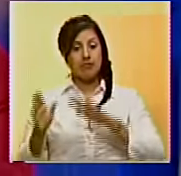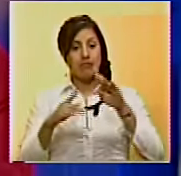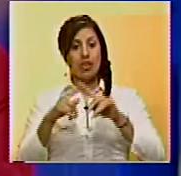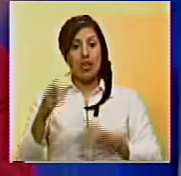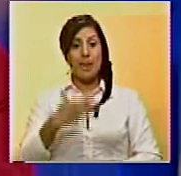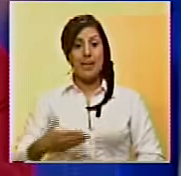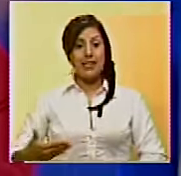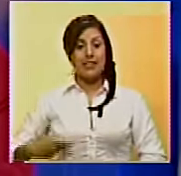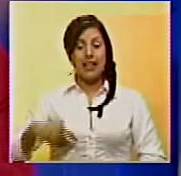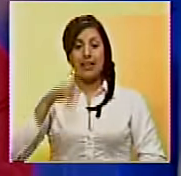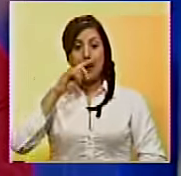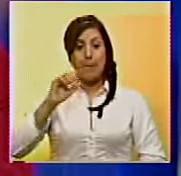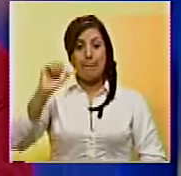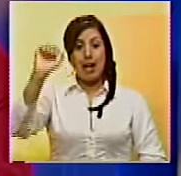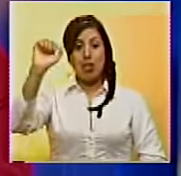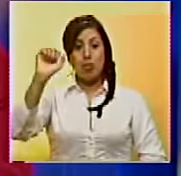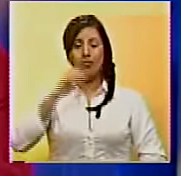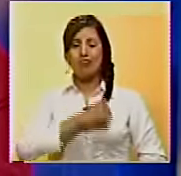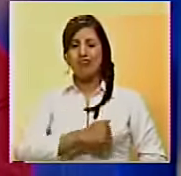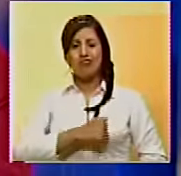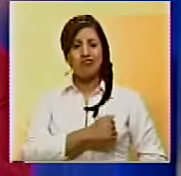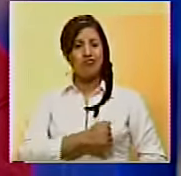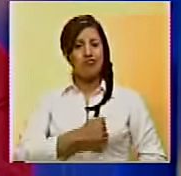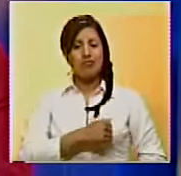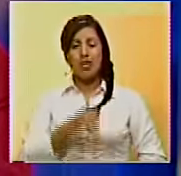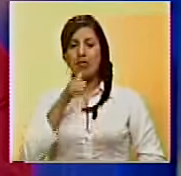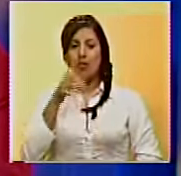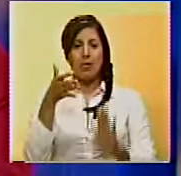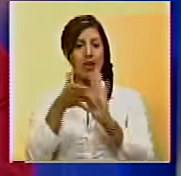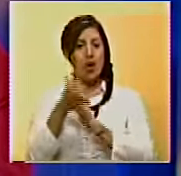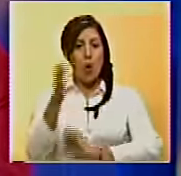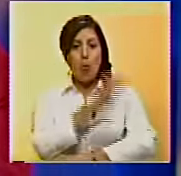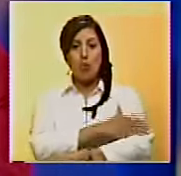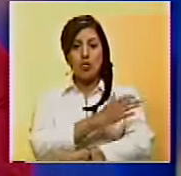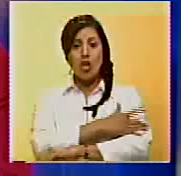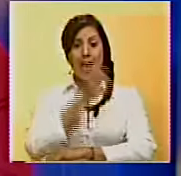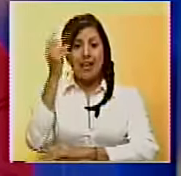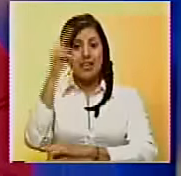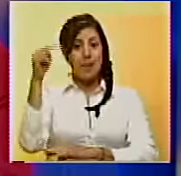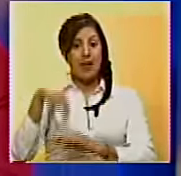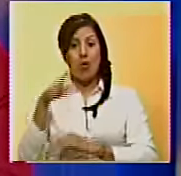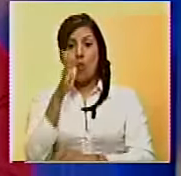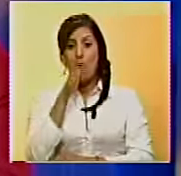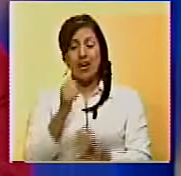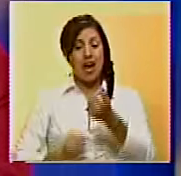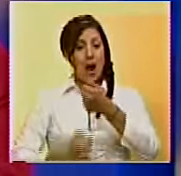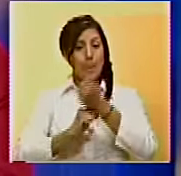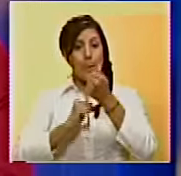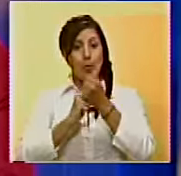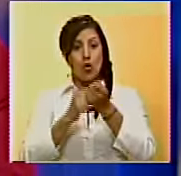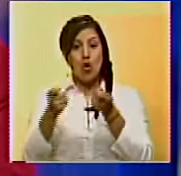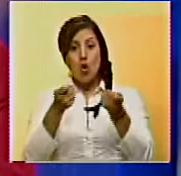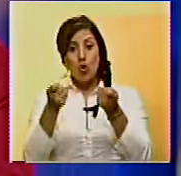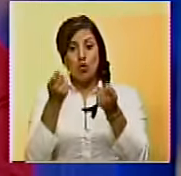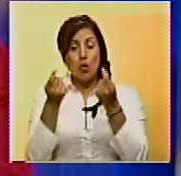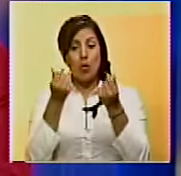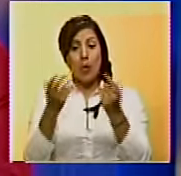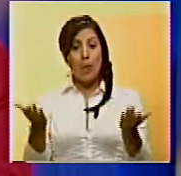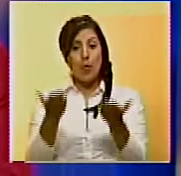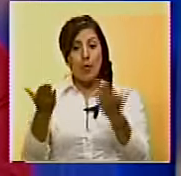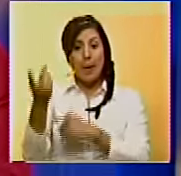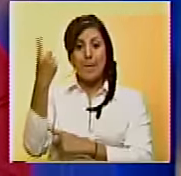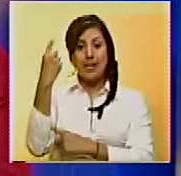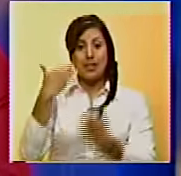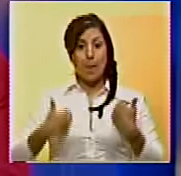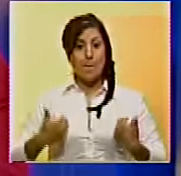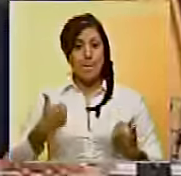El presidente de la República, Nicolás Maduro, lamentó que la bancada de la oposición en la Asamblea Nacional no apoyara las medidas económicas que promulgó el